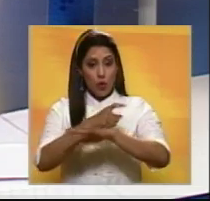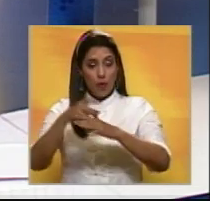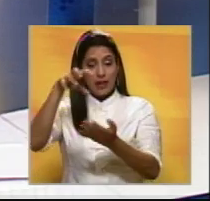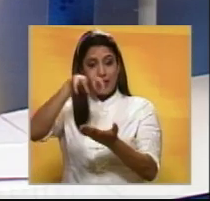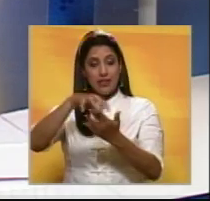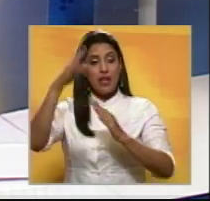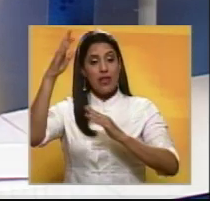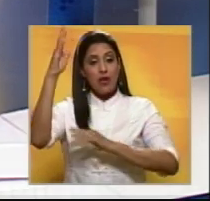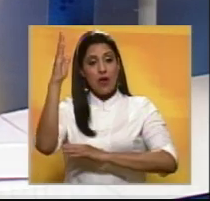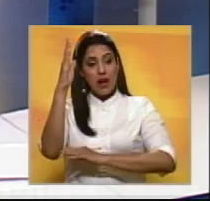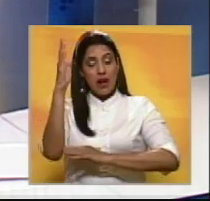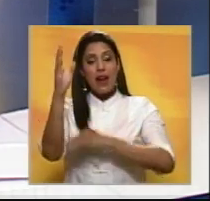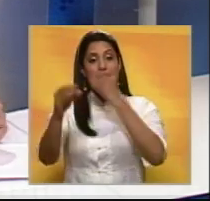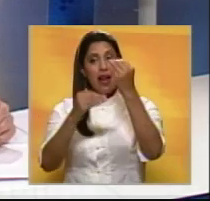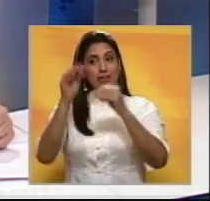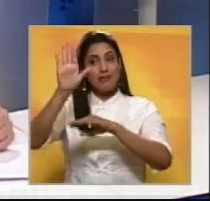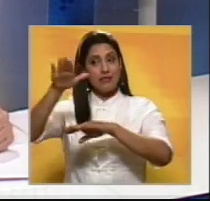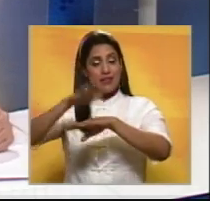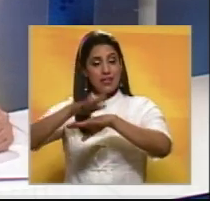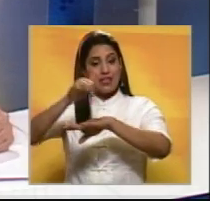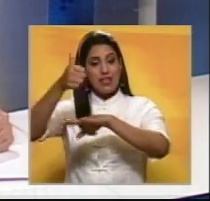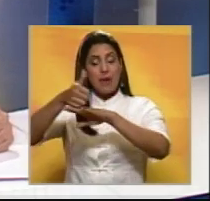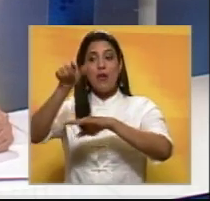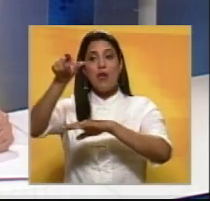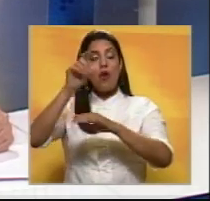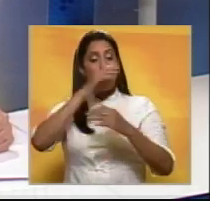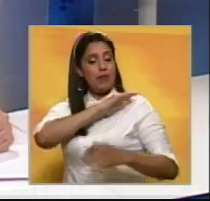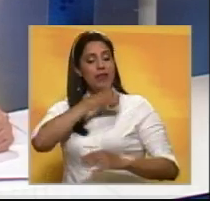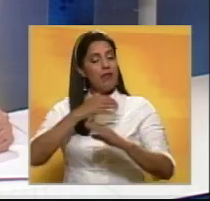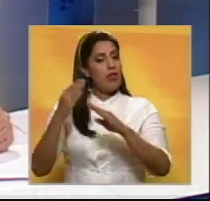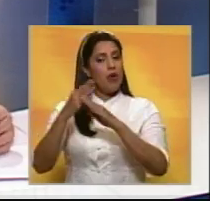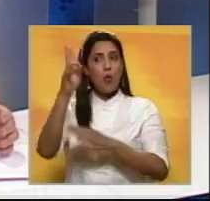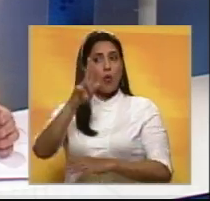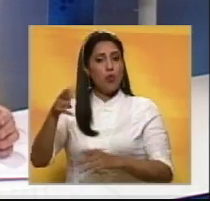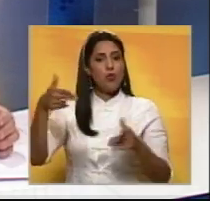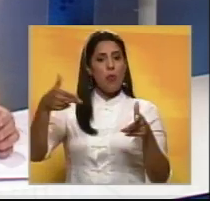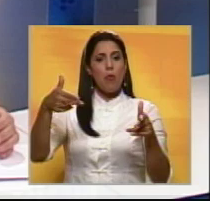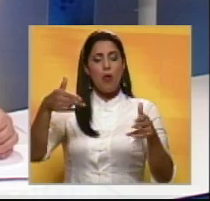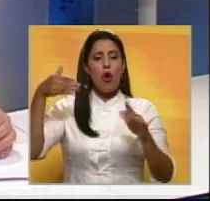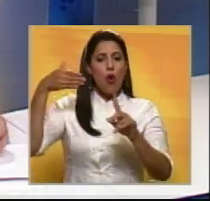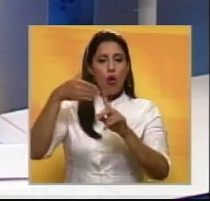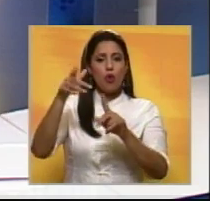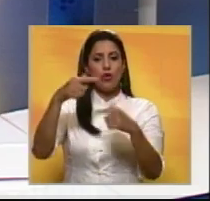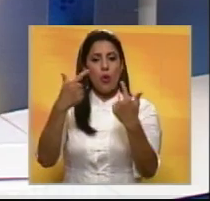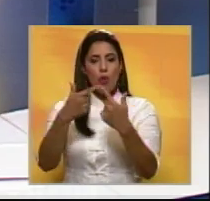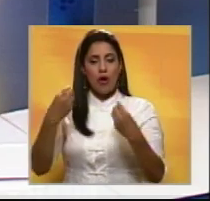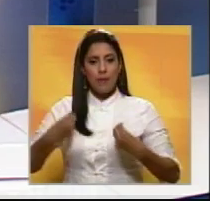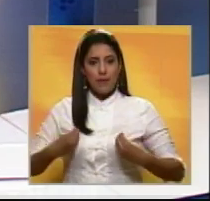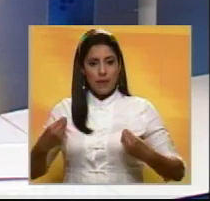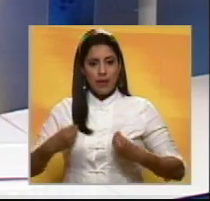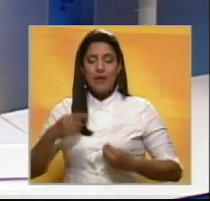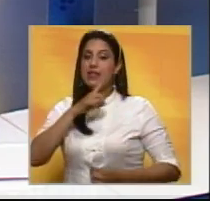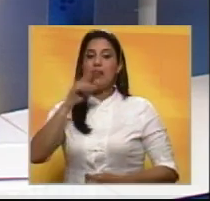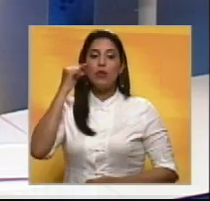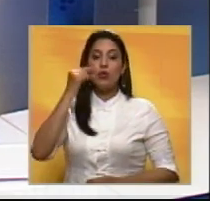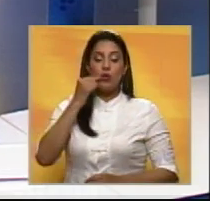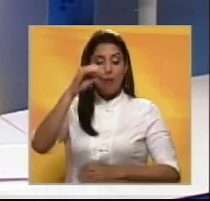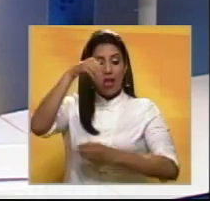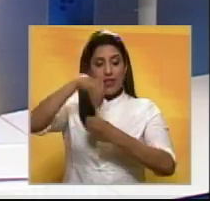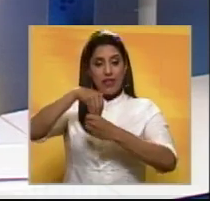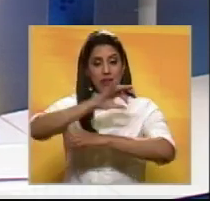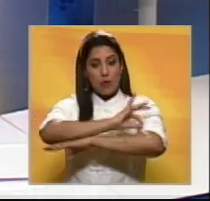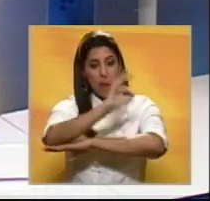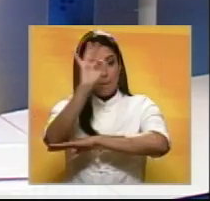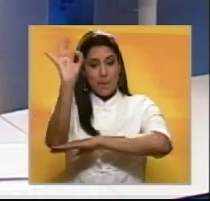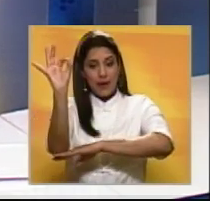estado Lara, Henry Falcón, hizo un llamado al comandante de la SODI para que detengan el uso de la fuerza contra habitantes de la urbanización Sucre en